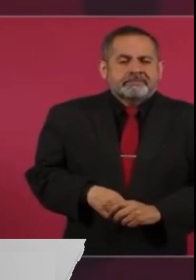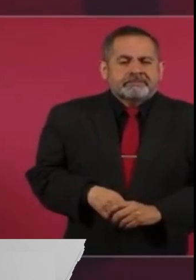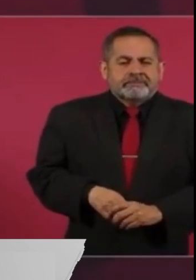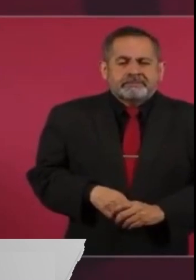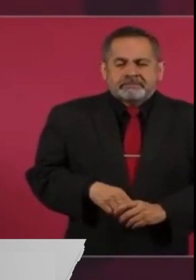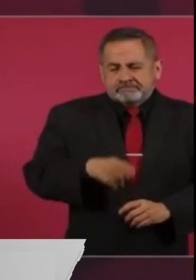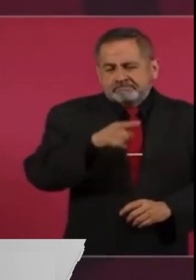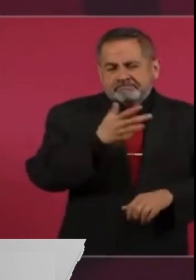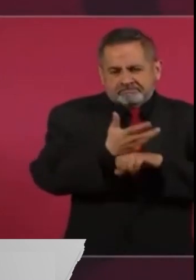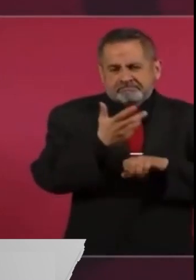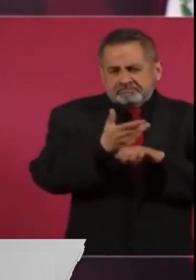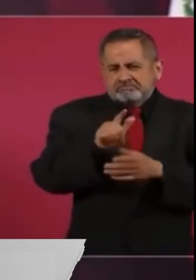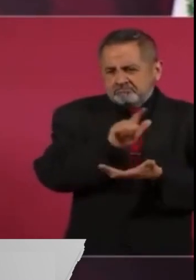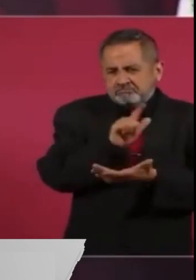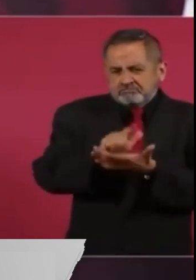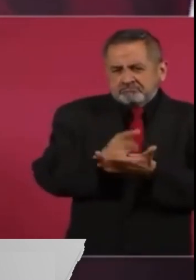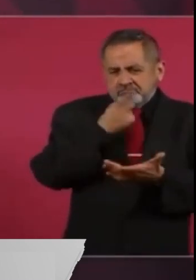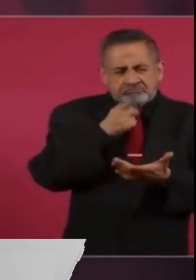inmunidad.